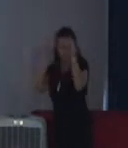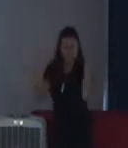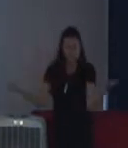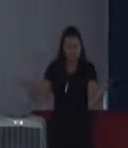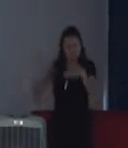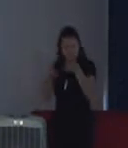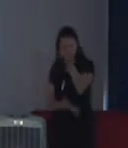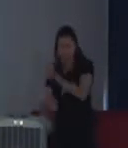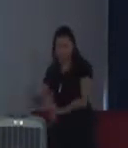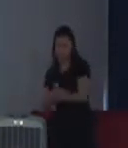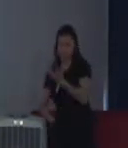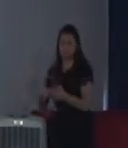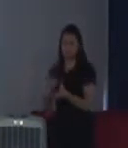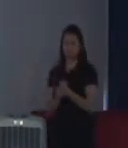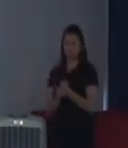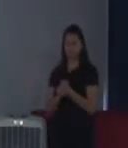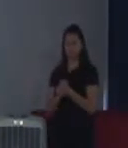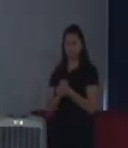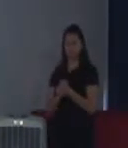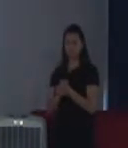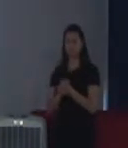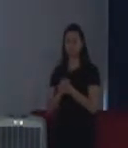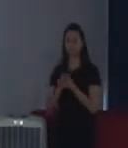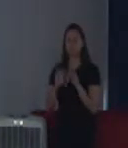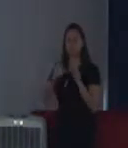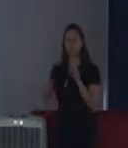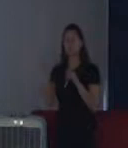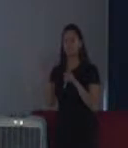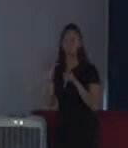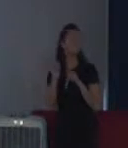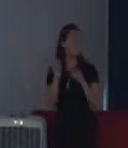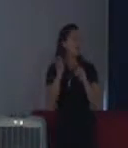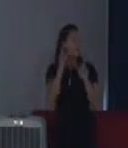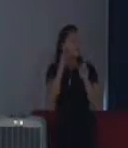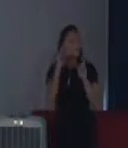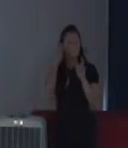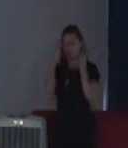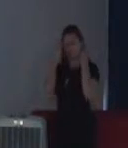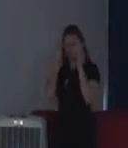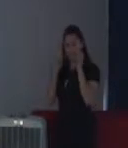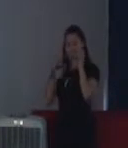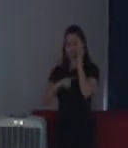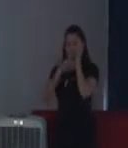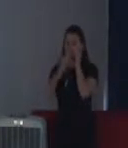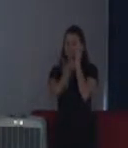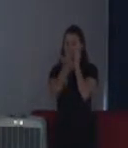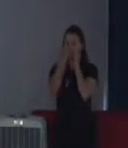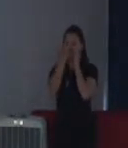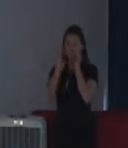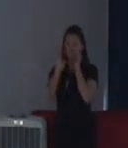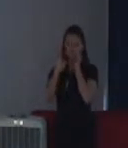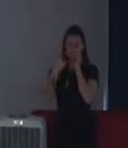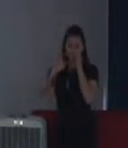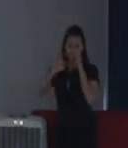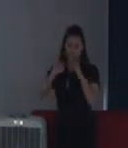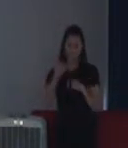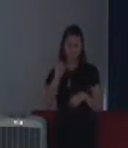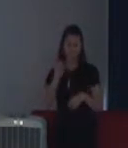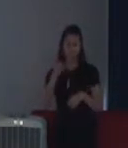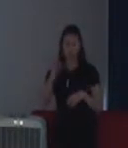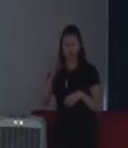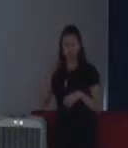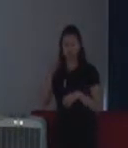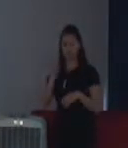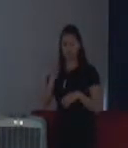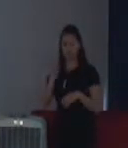lo otro es una preocupación epistemológica y es la siguiente, y con esto cierro las conclusiones para darle la palabra a la profe y si hay alguna